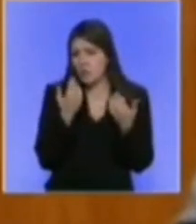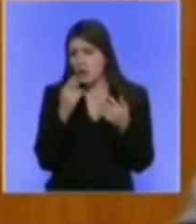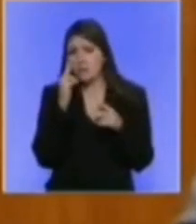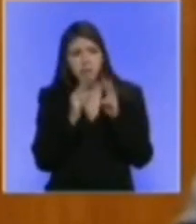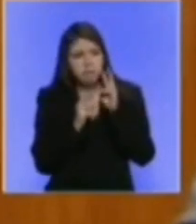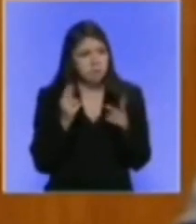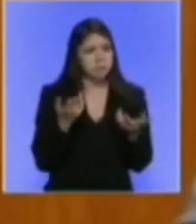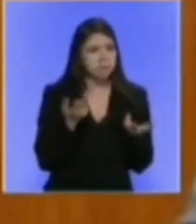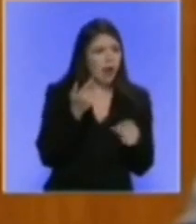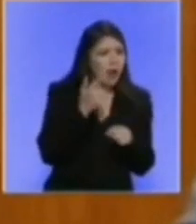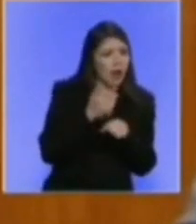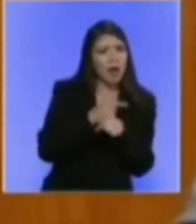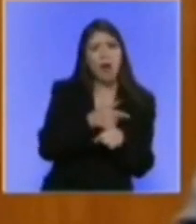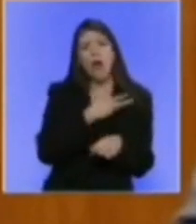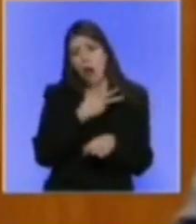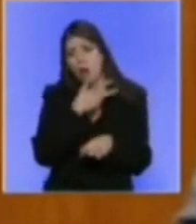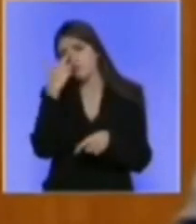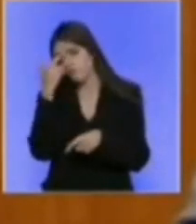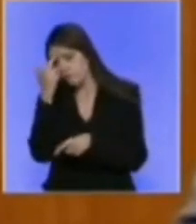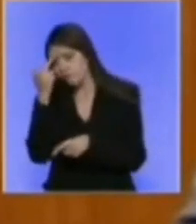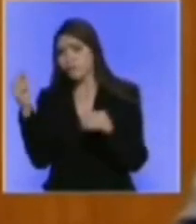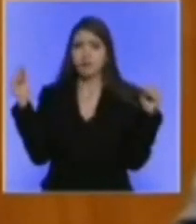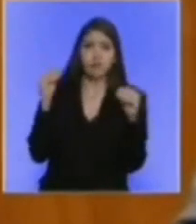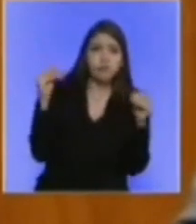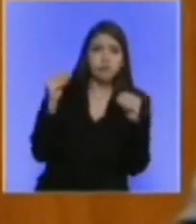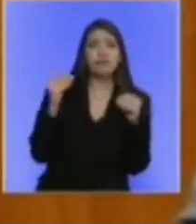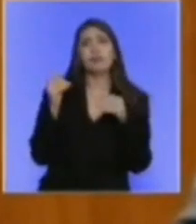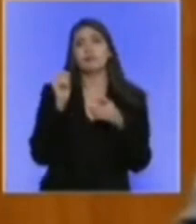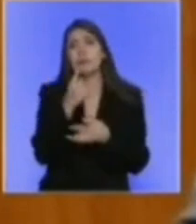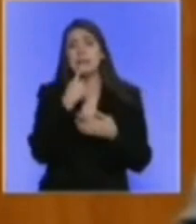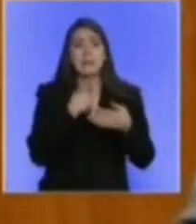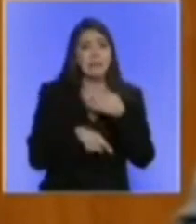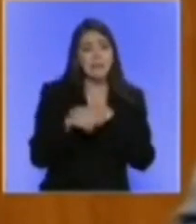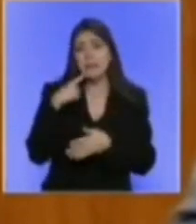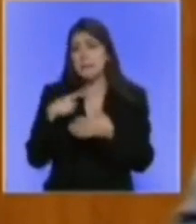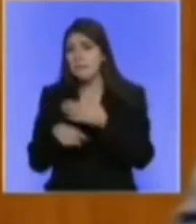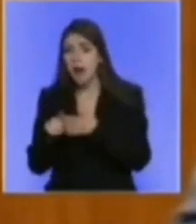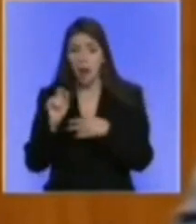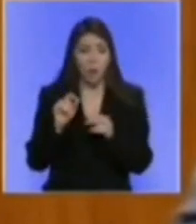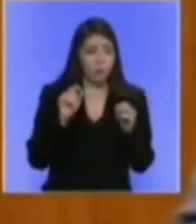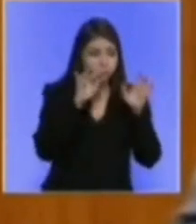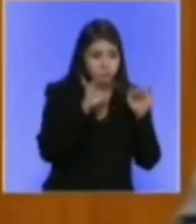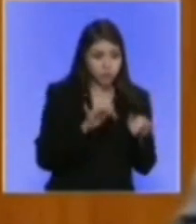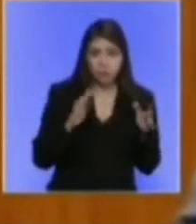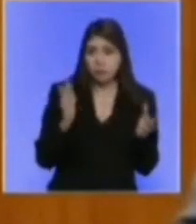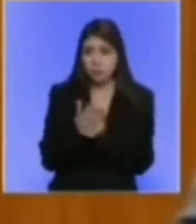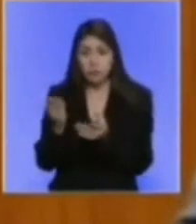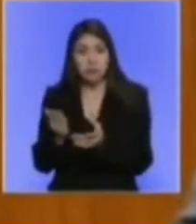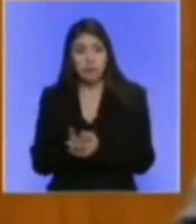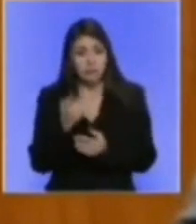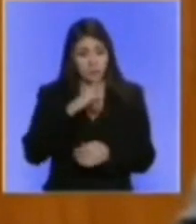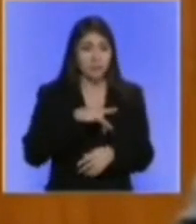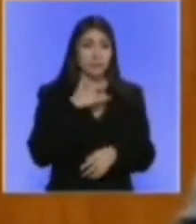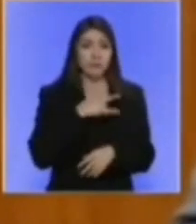probatorios argumentativos y las demandas o en el expediente para que sea susceptible